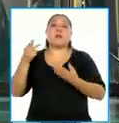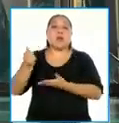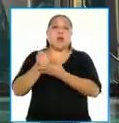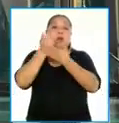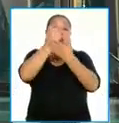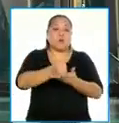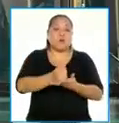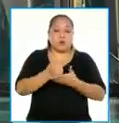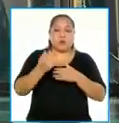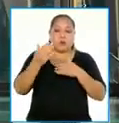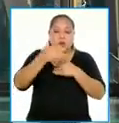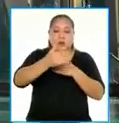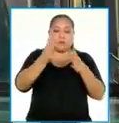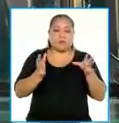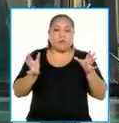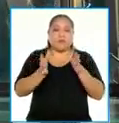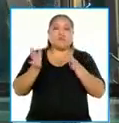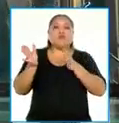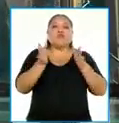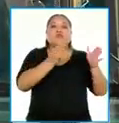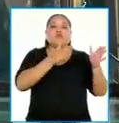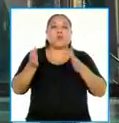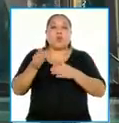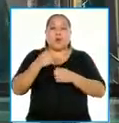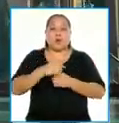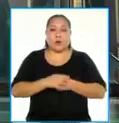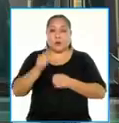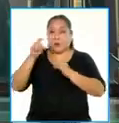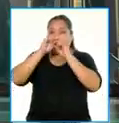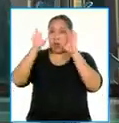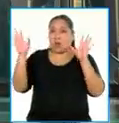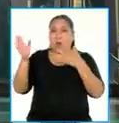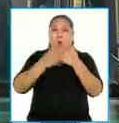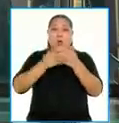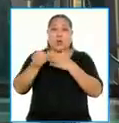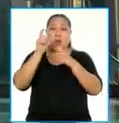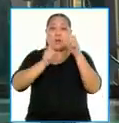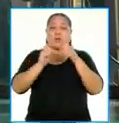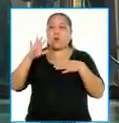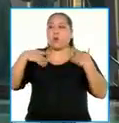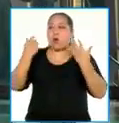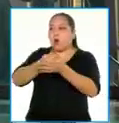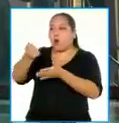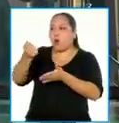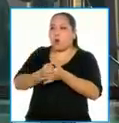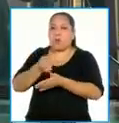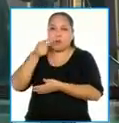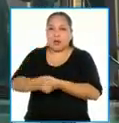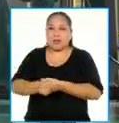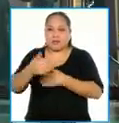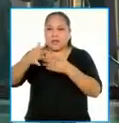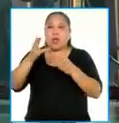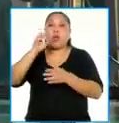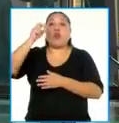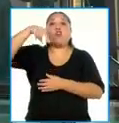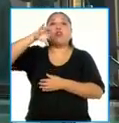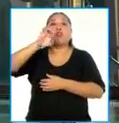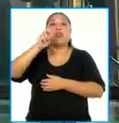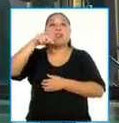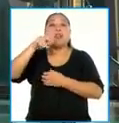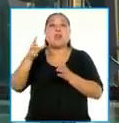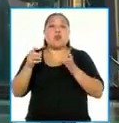para la concentración de oxígeno. ¿Esto ha quedado claro, ministro? O sea, cualquier persona podría importar este tipo de concentrador de oxígenos.